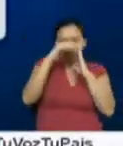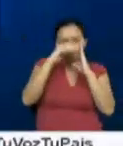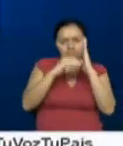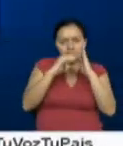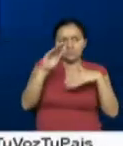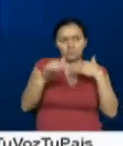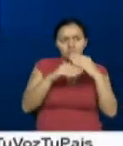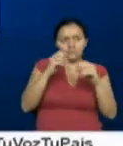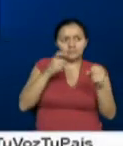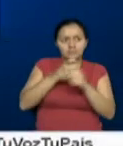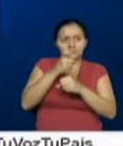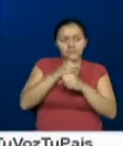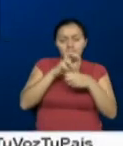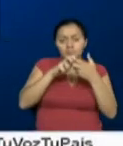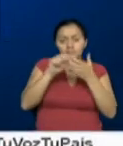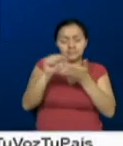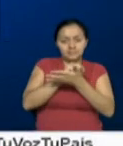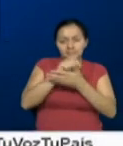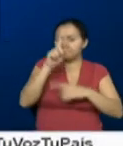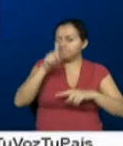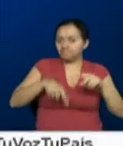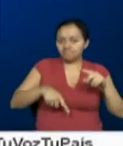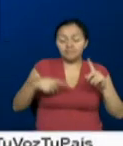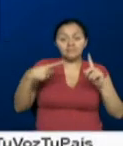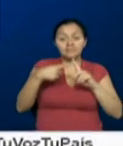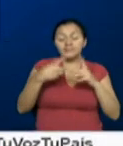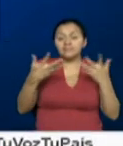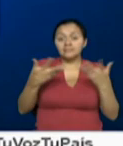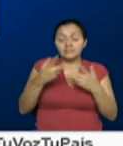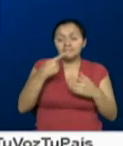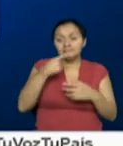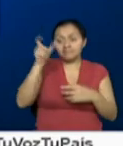carácter injurioso ni a borrarlos. Según ha declarado el